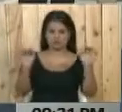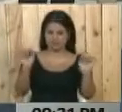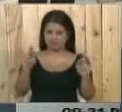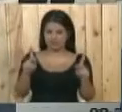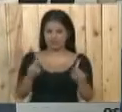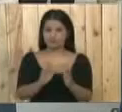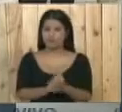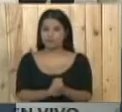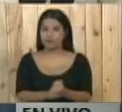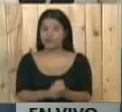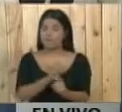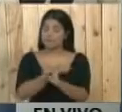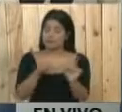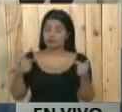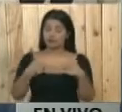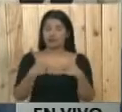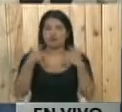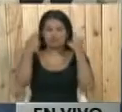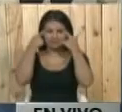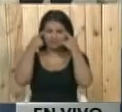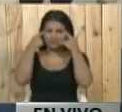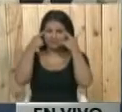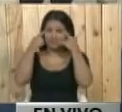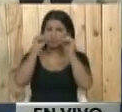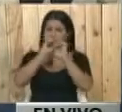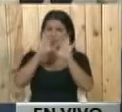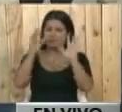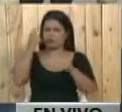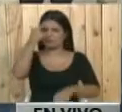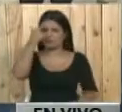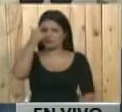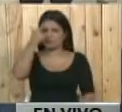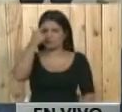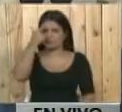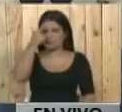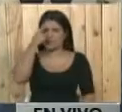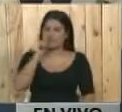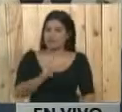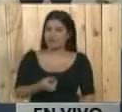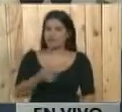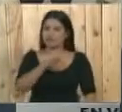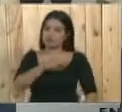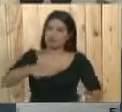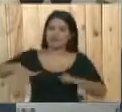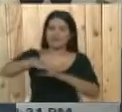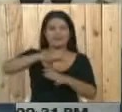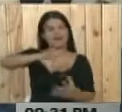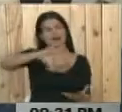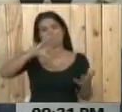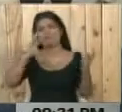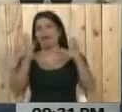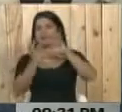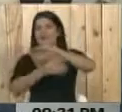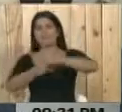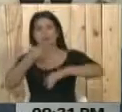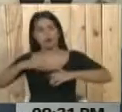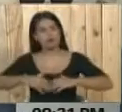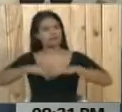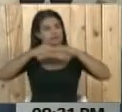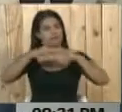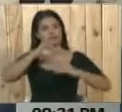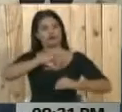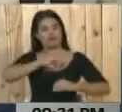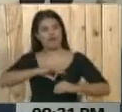Pero lo que sí estoy claro, yo clarito, es que nosotros tenemos que construir otro modelo de sociedad en lo cultural, en lo espiritual. Y las